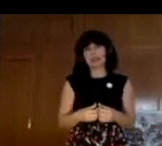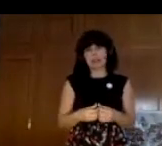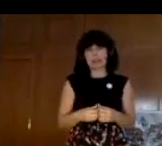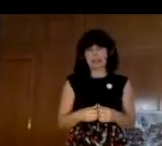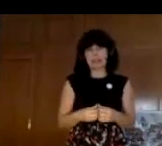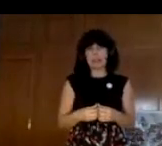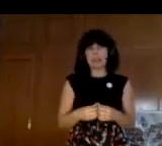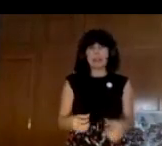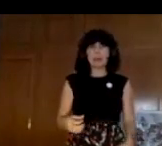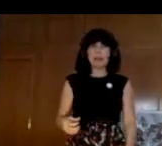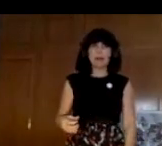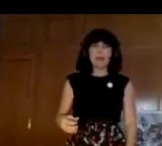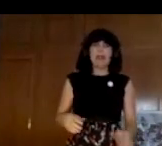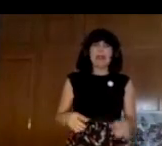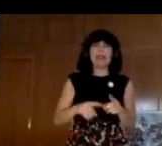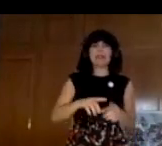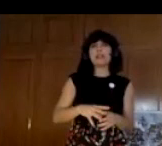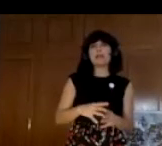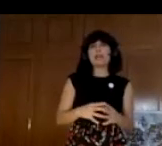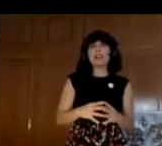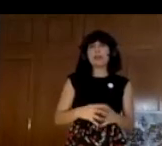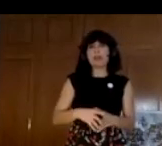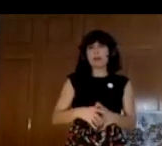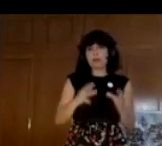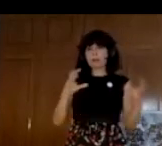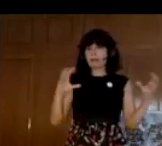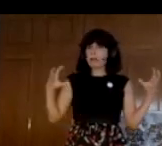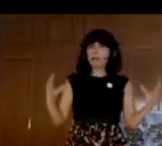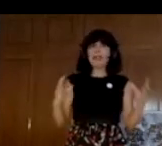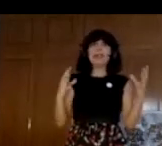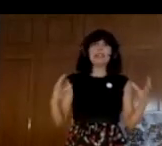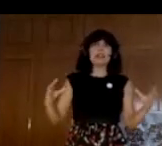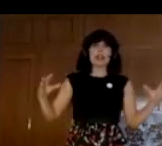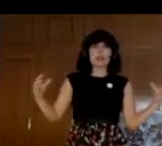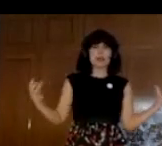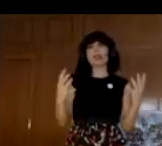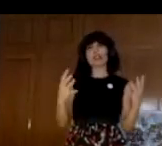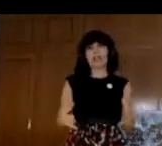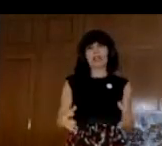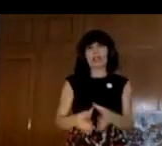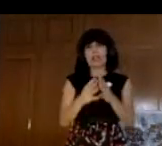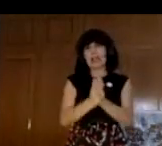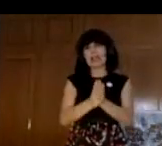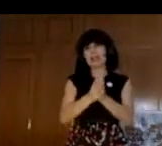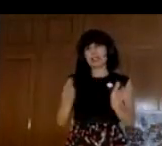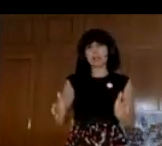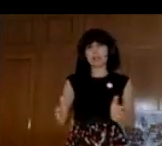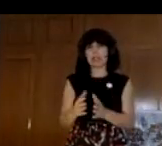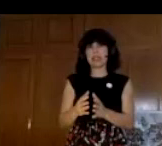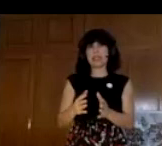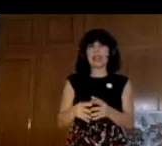los mensajes, ¿de acuerdo? Después de un pequeño pico muy intenso y muy ilusionante que hay los